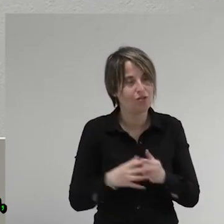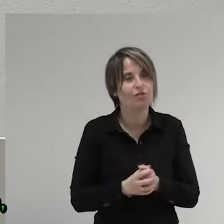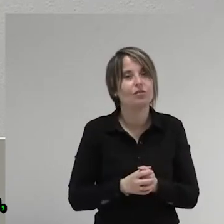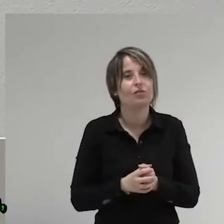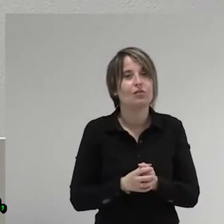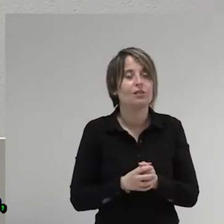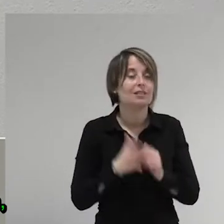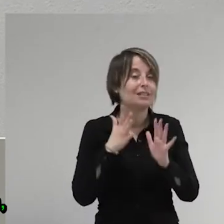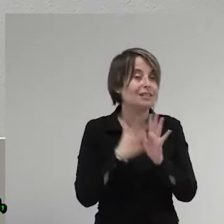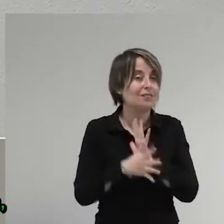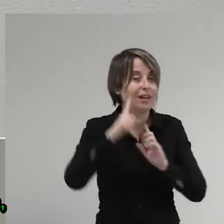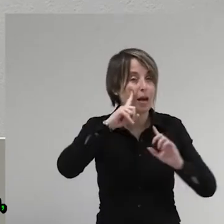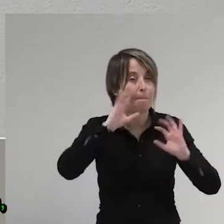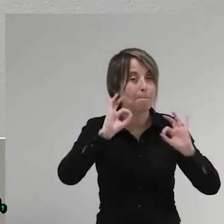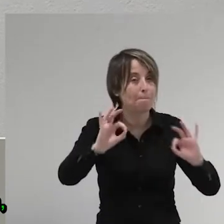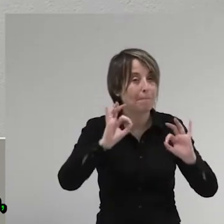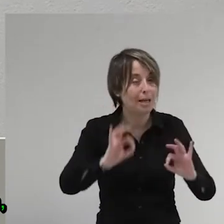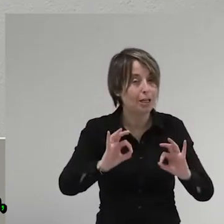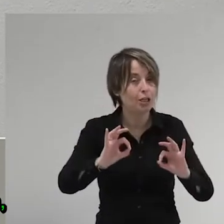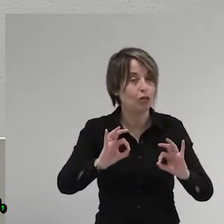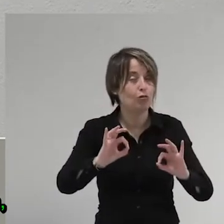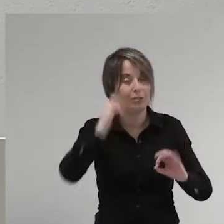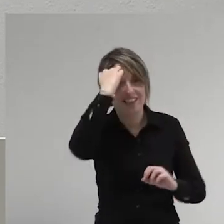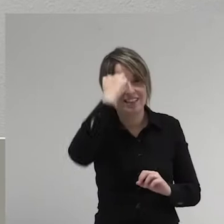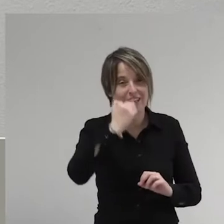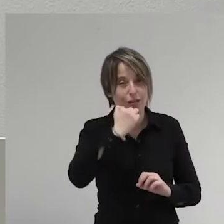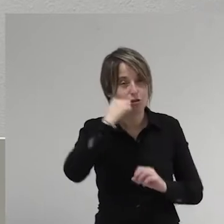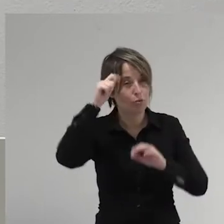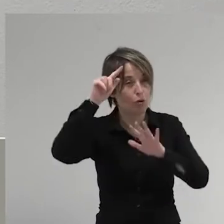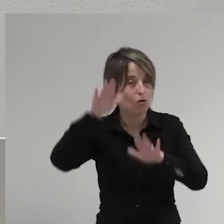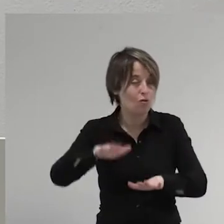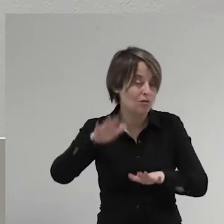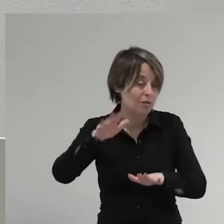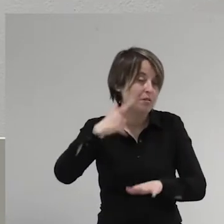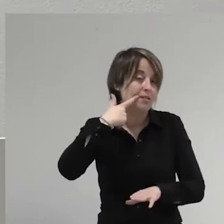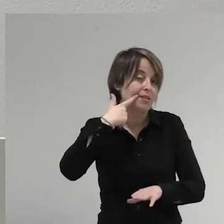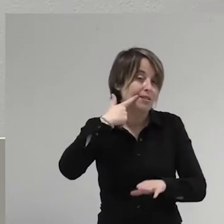los peligros del terrorismo yihadista, ¿no?, que le llaman, en el ámbito doméstico,